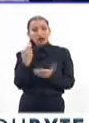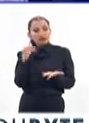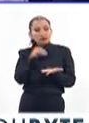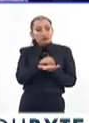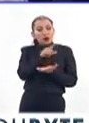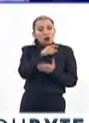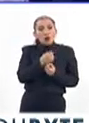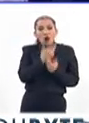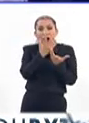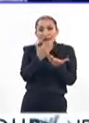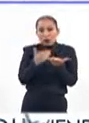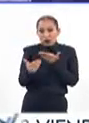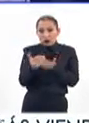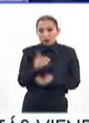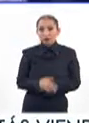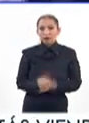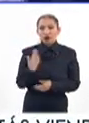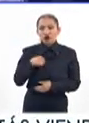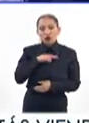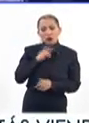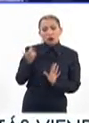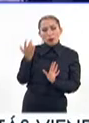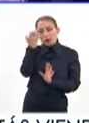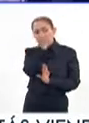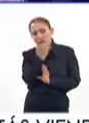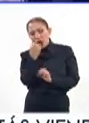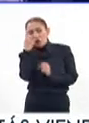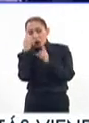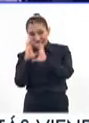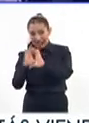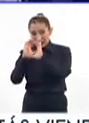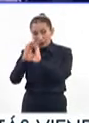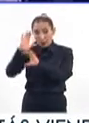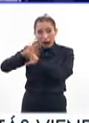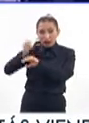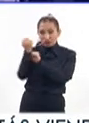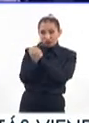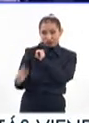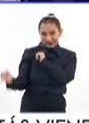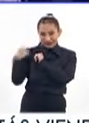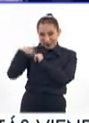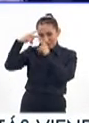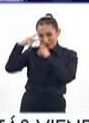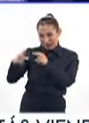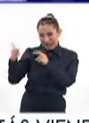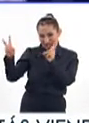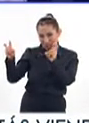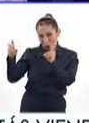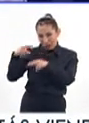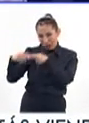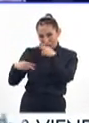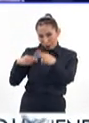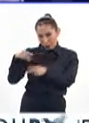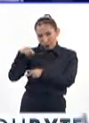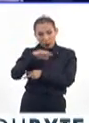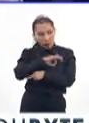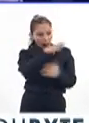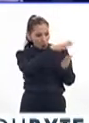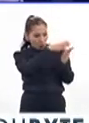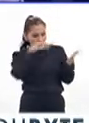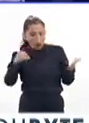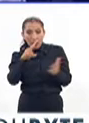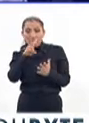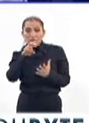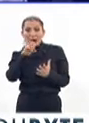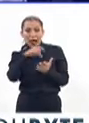pertenecer a un poeta modernista. Nosotros vamos a explorar cómo algunas de las canciones más conocidas del repertorio sentimental de México tienen versos